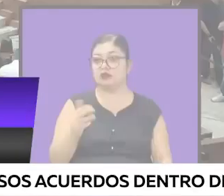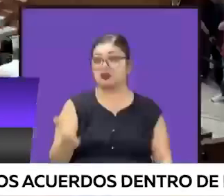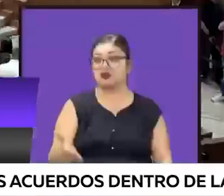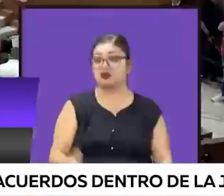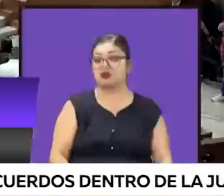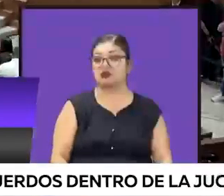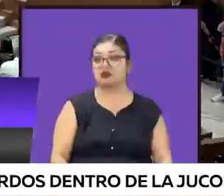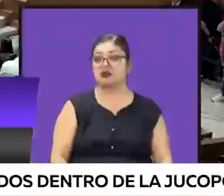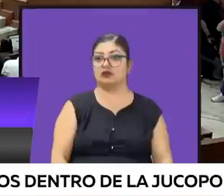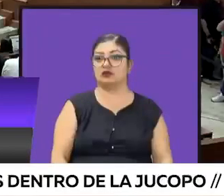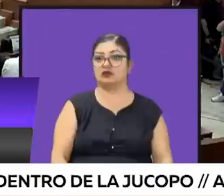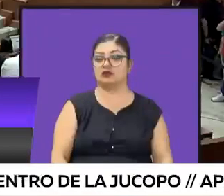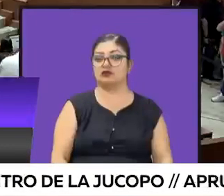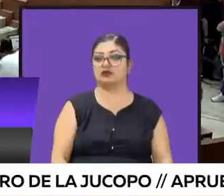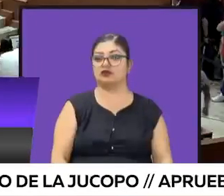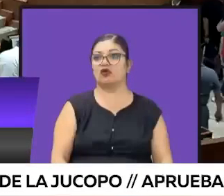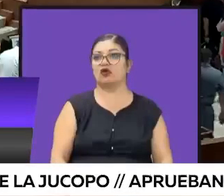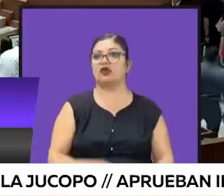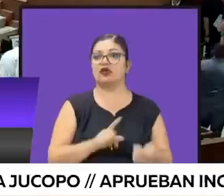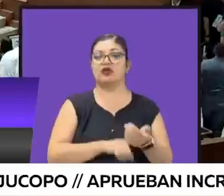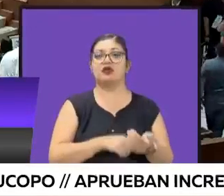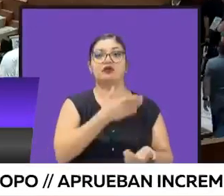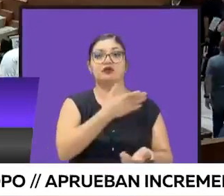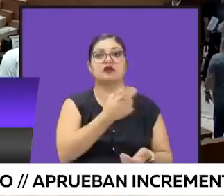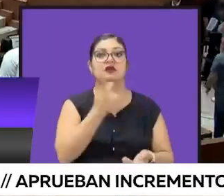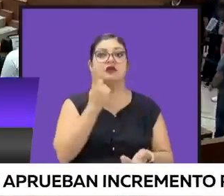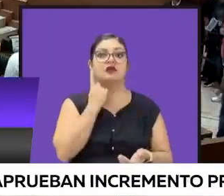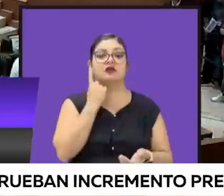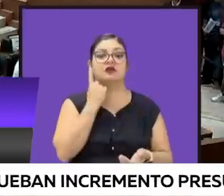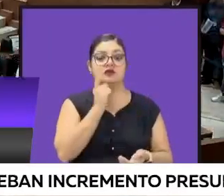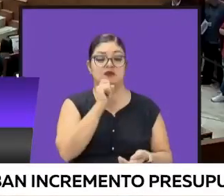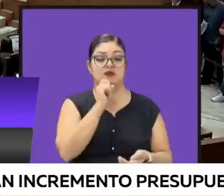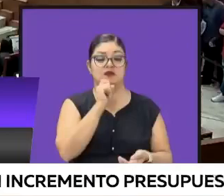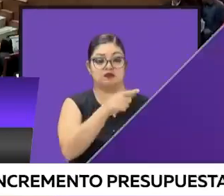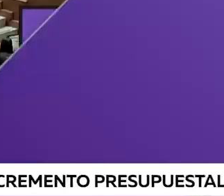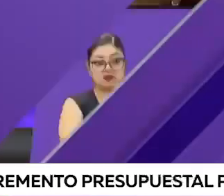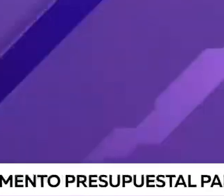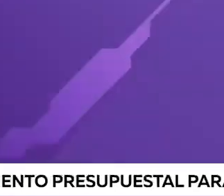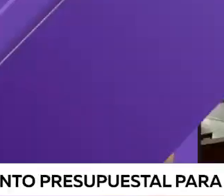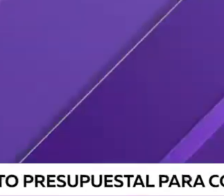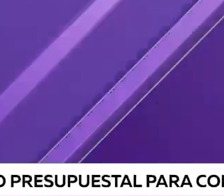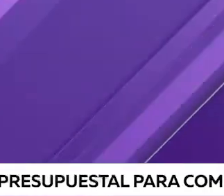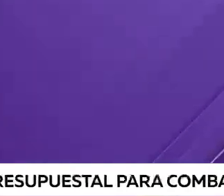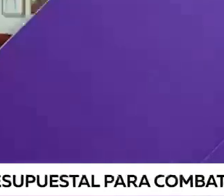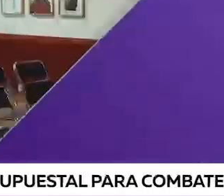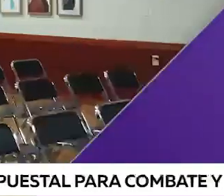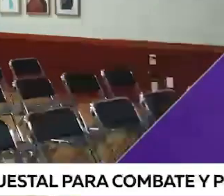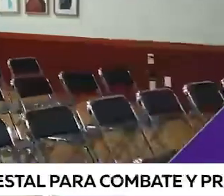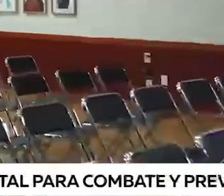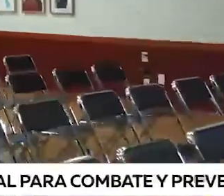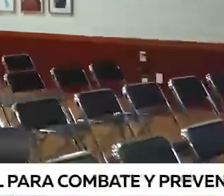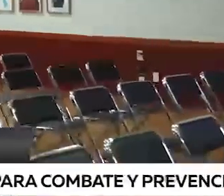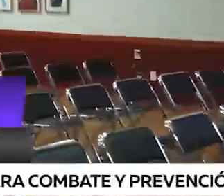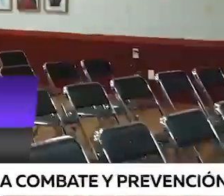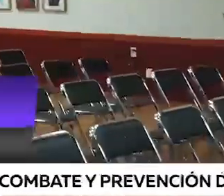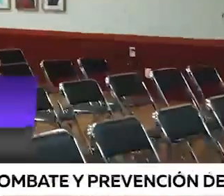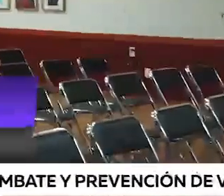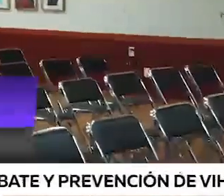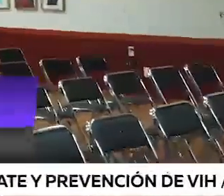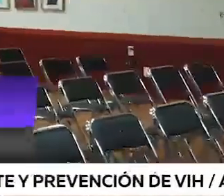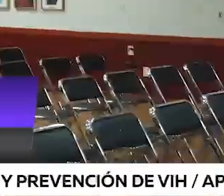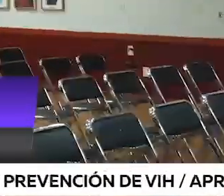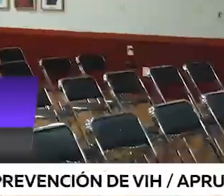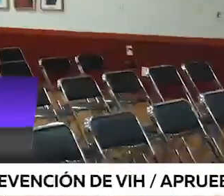padecen. Informativo Parlamento, Jennifer Zamora. En Junta de Coordinación Política